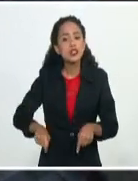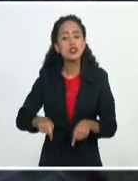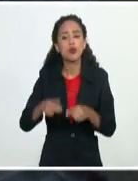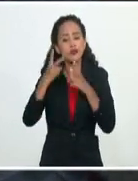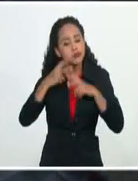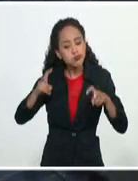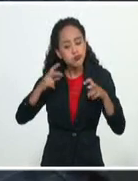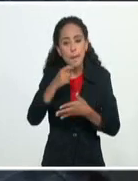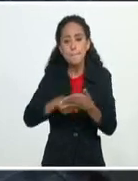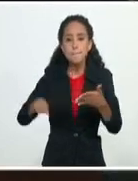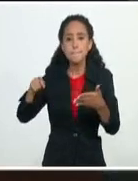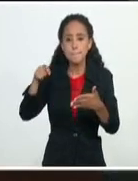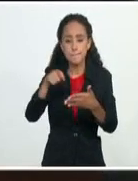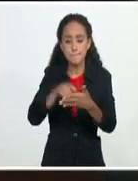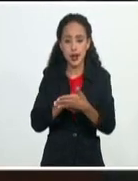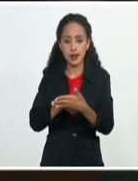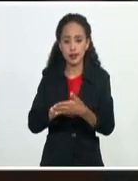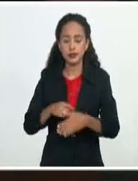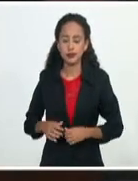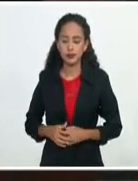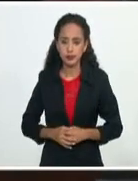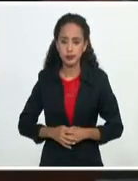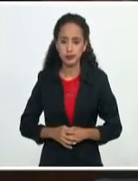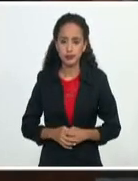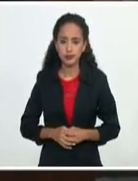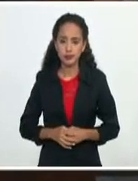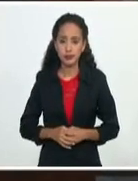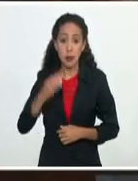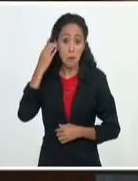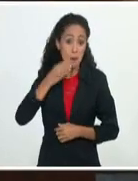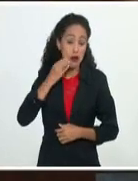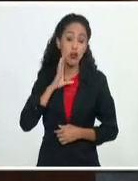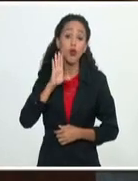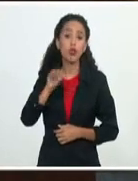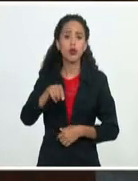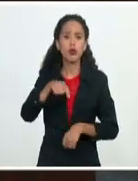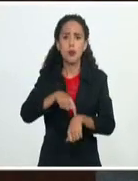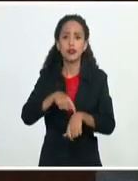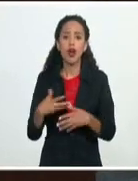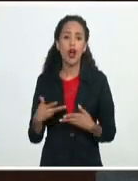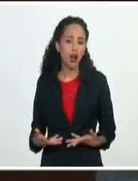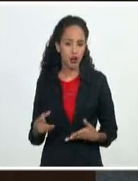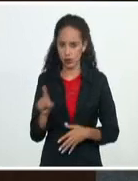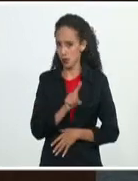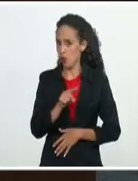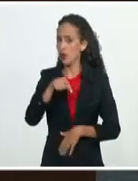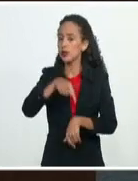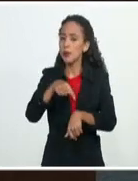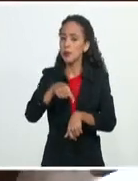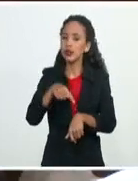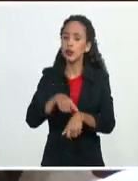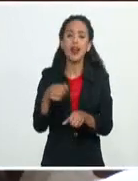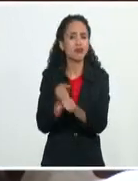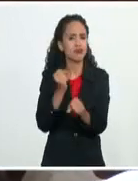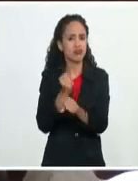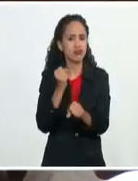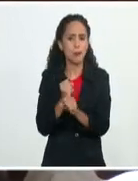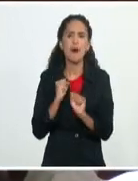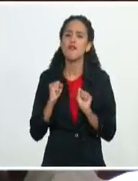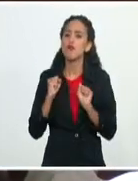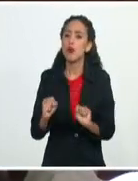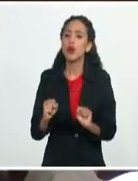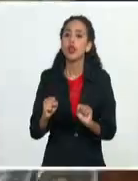planes de enfrentamiento. Insistió Marrero Cruz en que no es momento para el cansancio, sino para reforzar el trabajo mancomunado en pos de